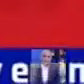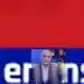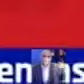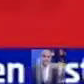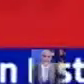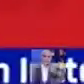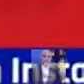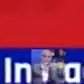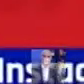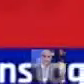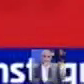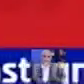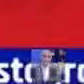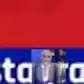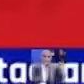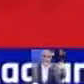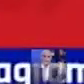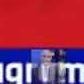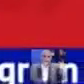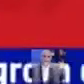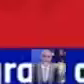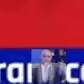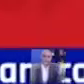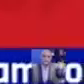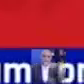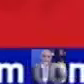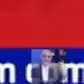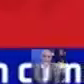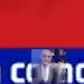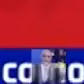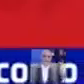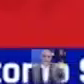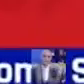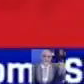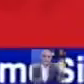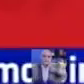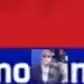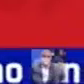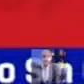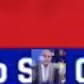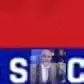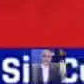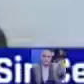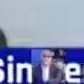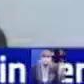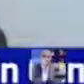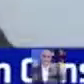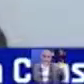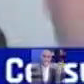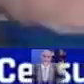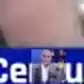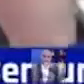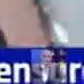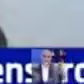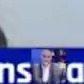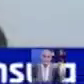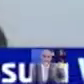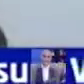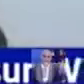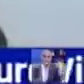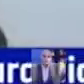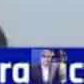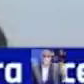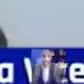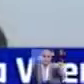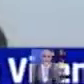ahí que todos estos personajes de analistas económicos pues estén tratando de que se venga abajo y